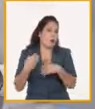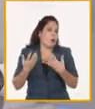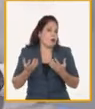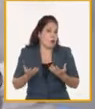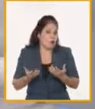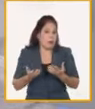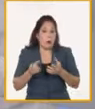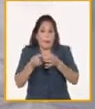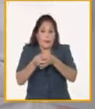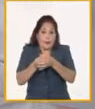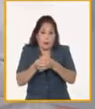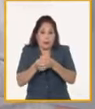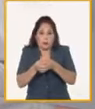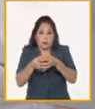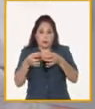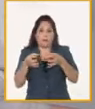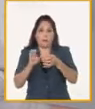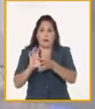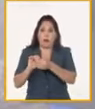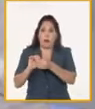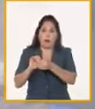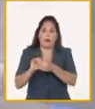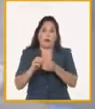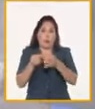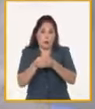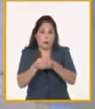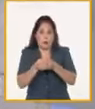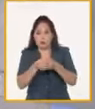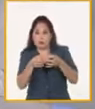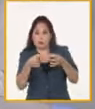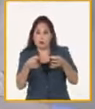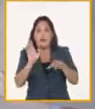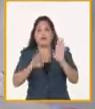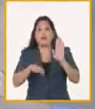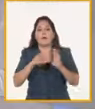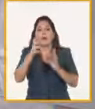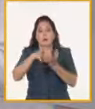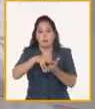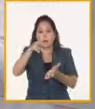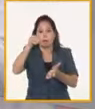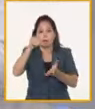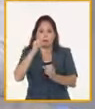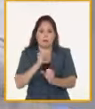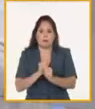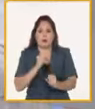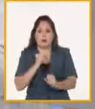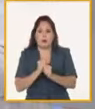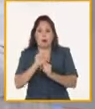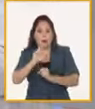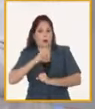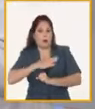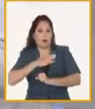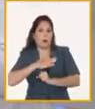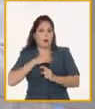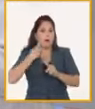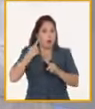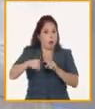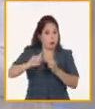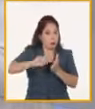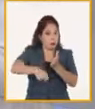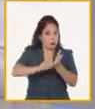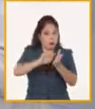micro o es pequeñita o es mediana de acuerdo al volumen de trabajadores los trabajadores por cuenta propia que subcontratan a otro también